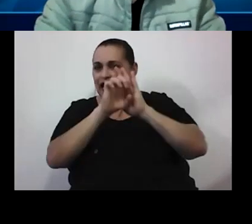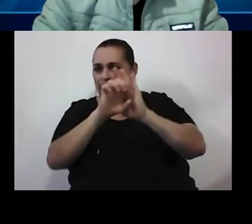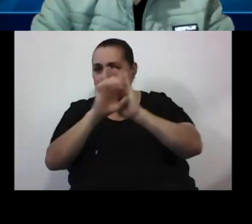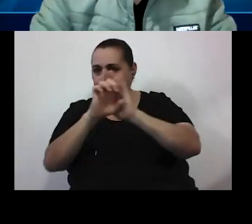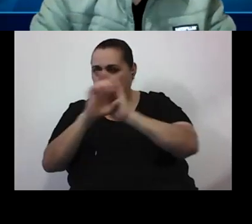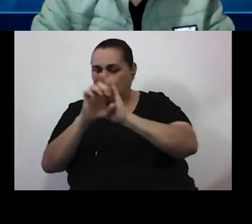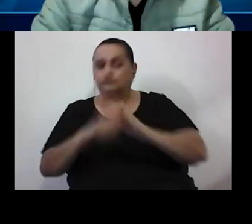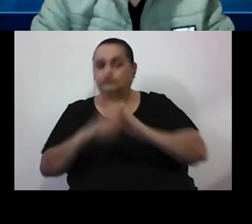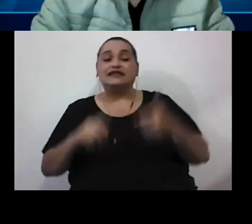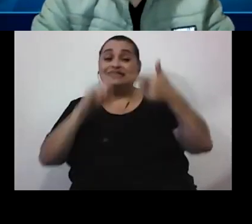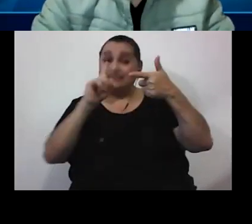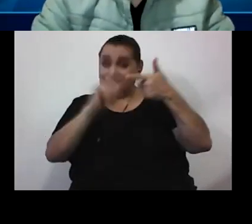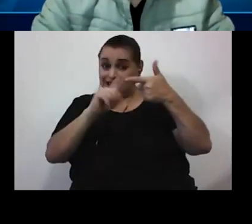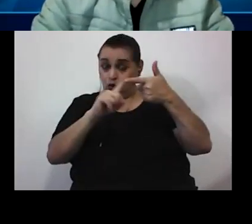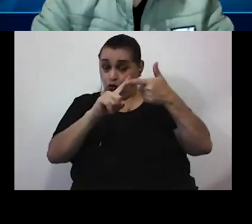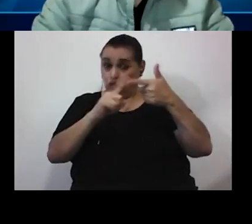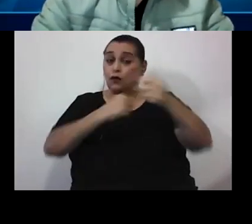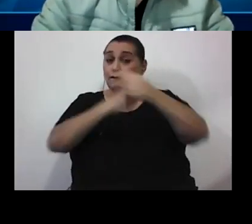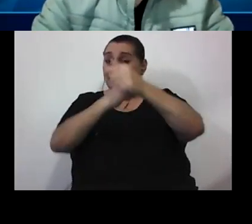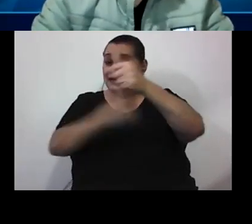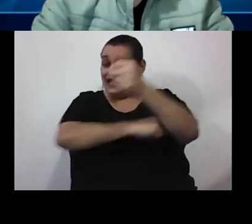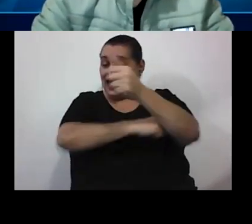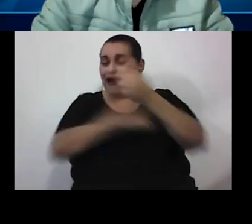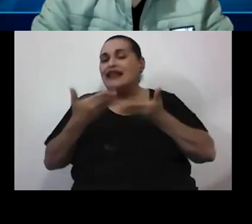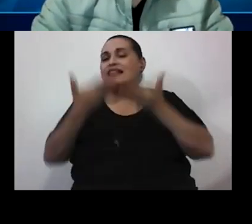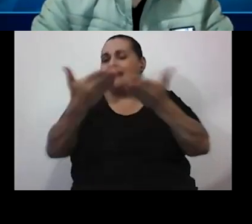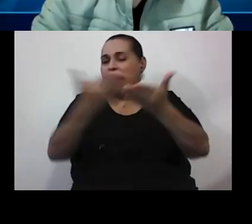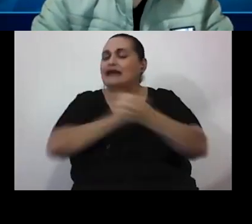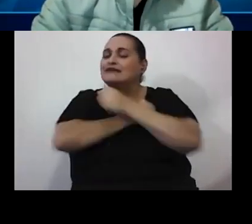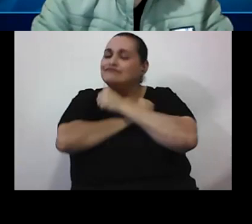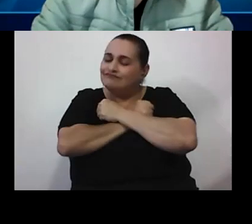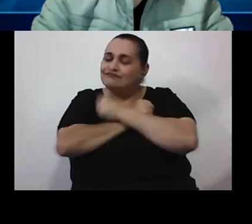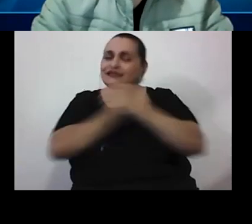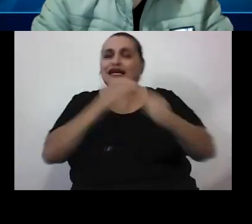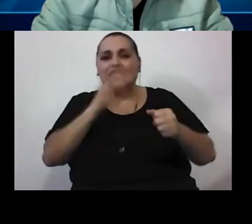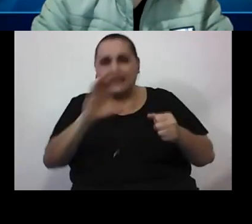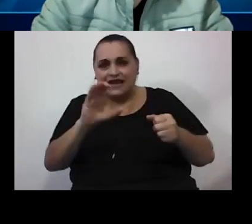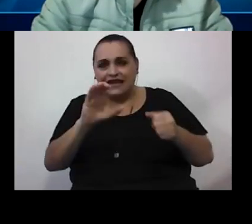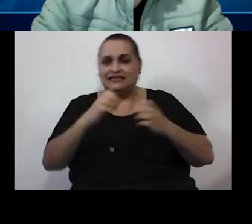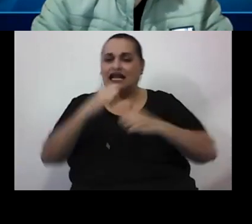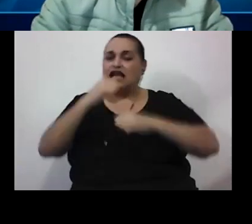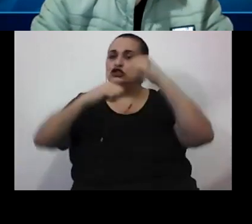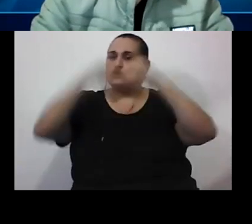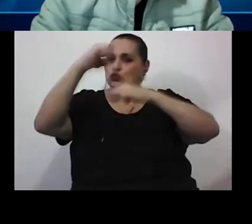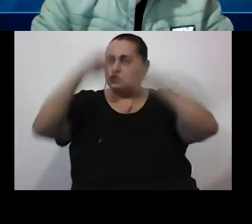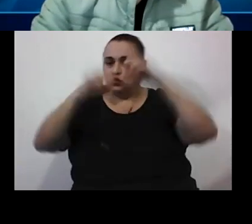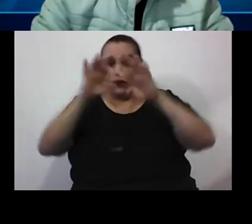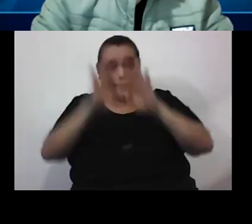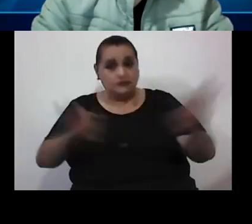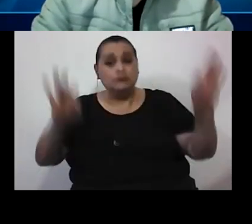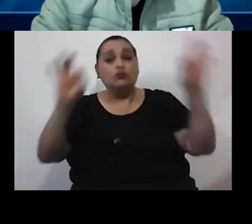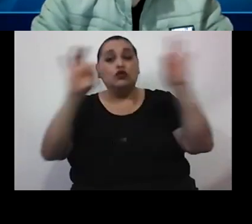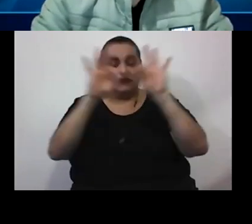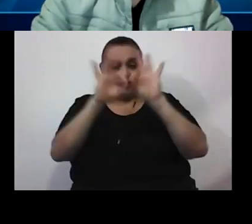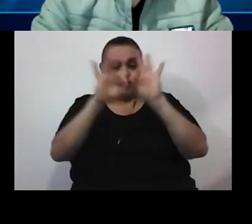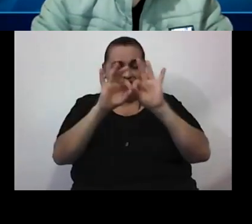El segundo pilar es brindar calidez y brindar estructura. Vean que la estructura es importante, pero está centrada